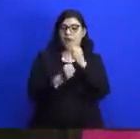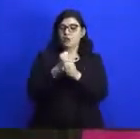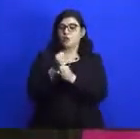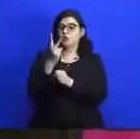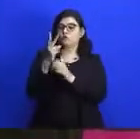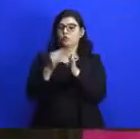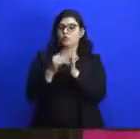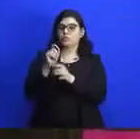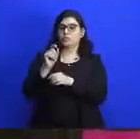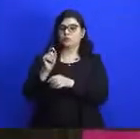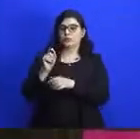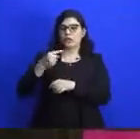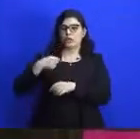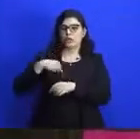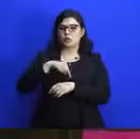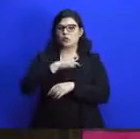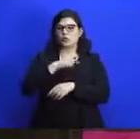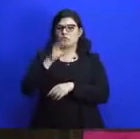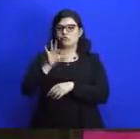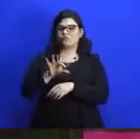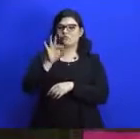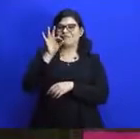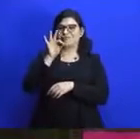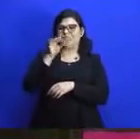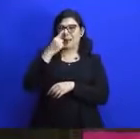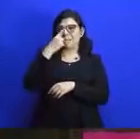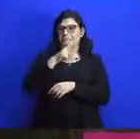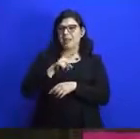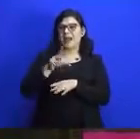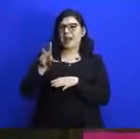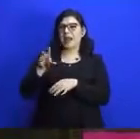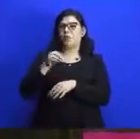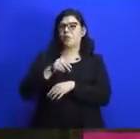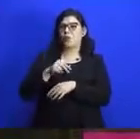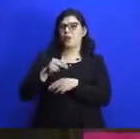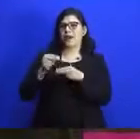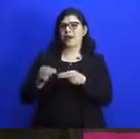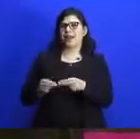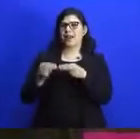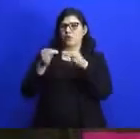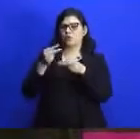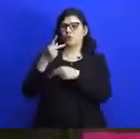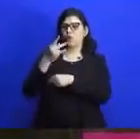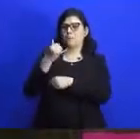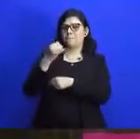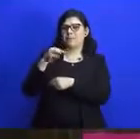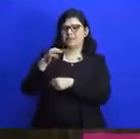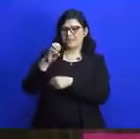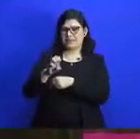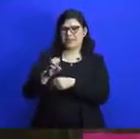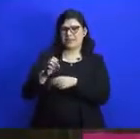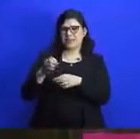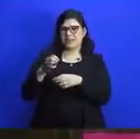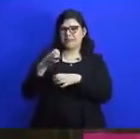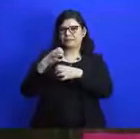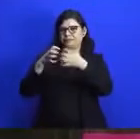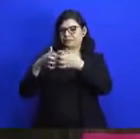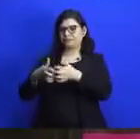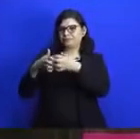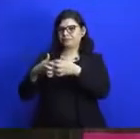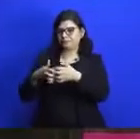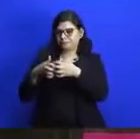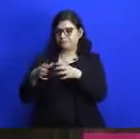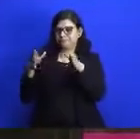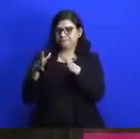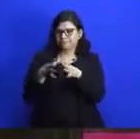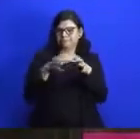fuimos seleccionados para participar en el programa de Adopta una Pyme, y fue ahí en donde se nos dio la capacitación y se